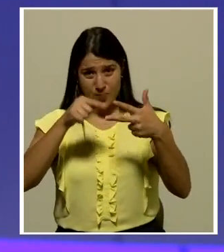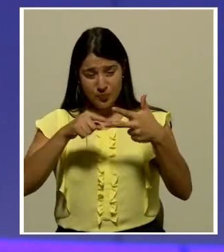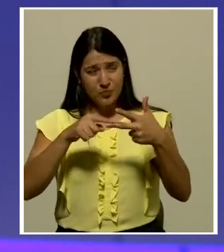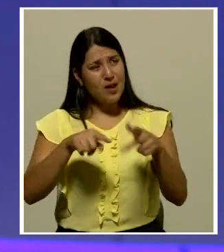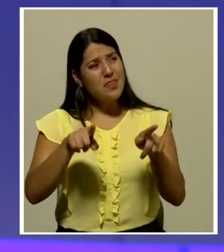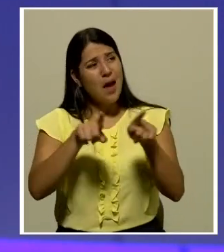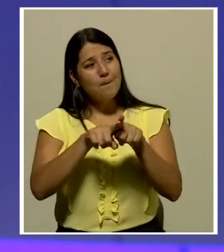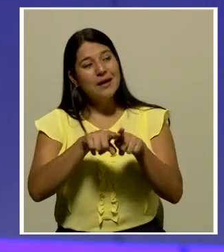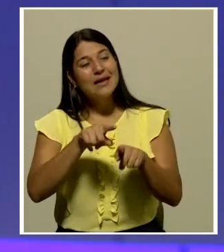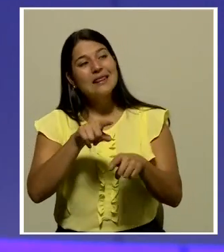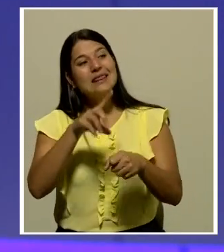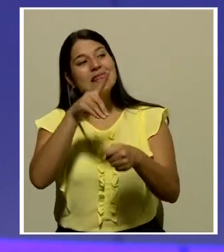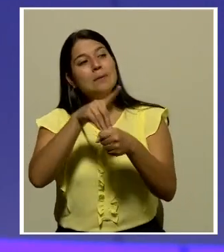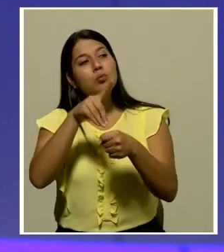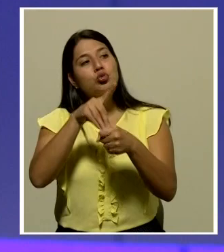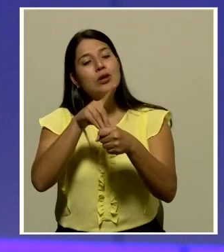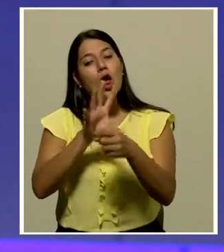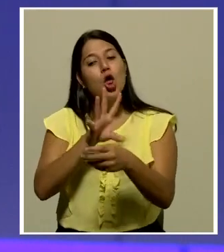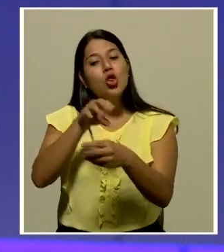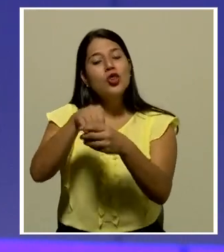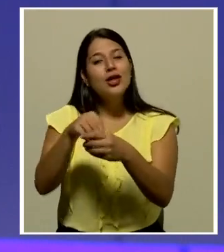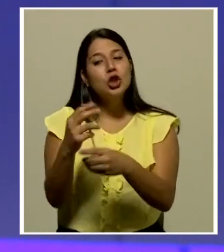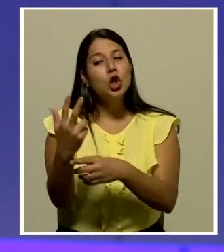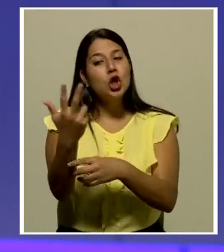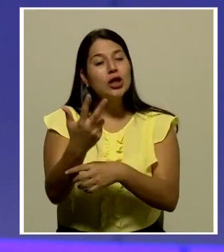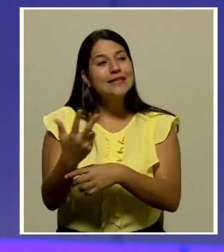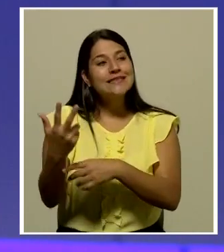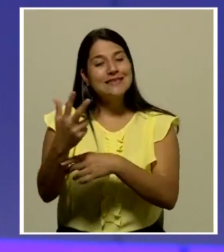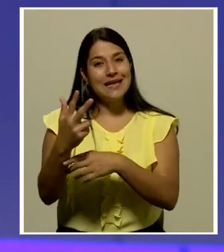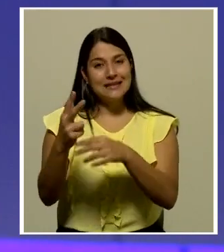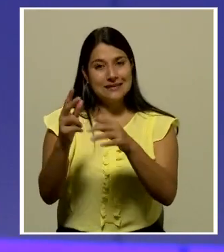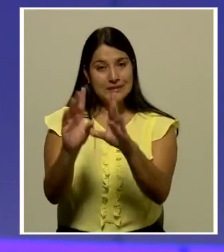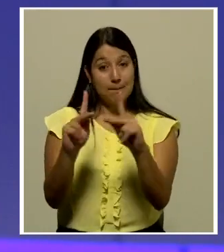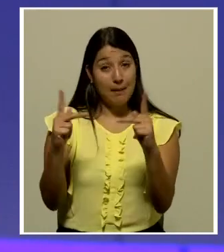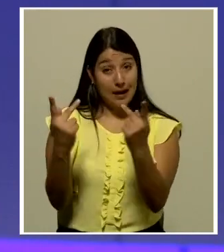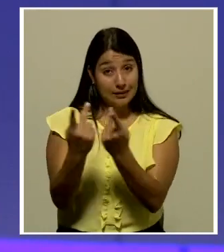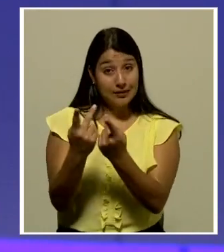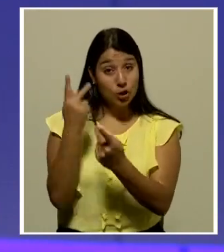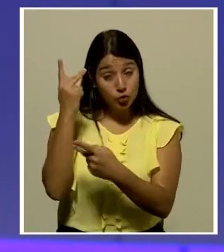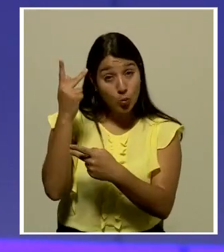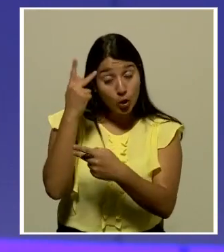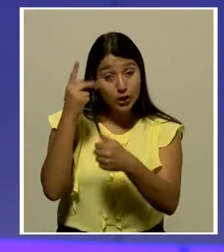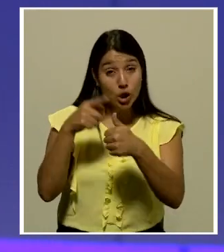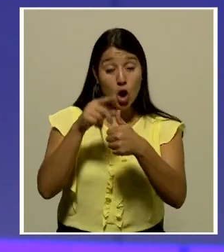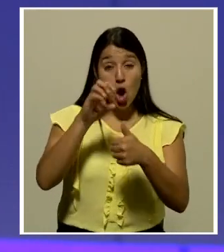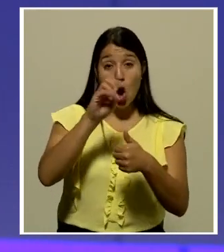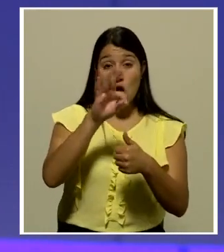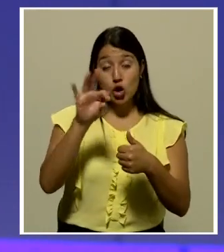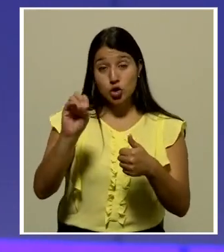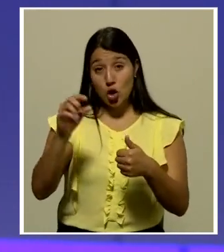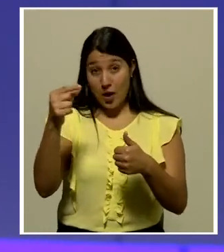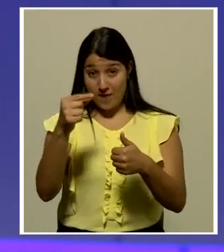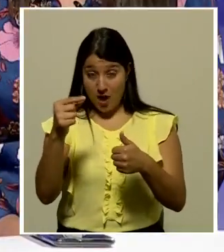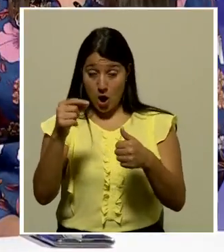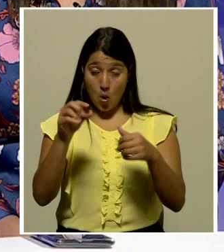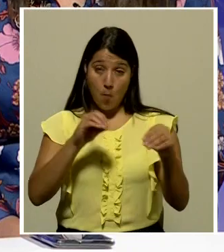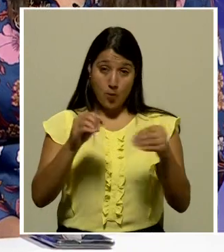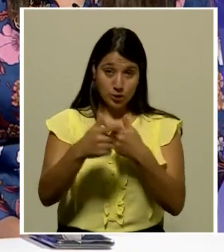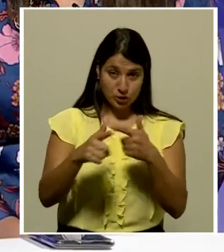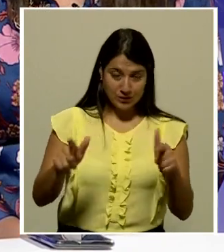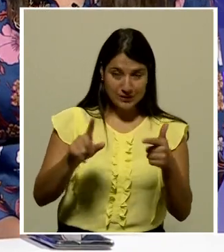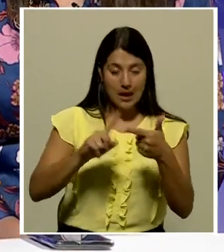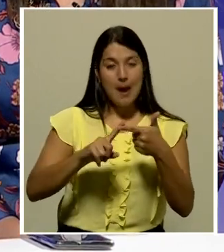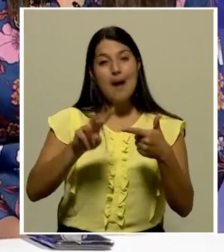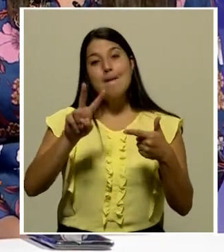fracciones ideológicamente muy distintas entre sí. Otto Guevara del Movimiento Libertario, Víctor Morales